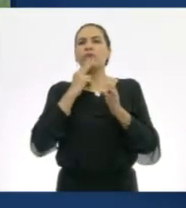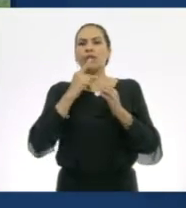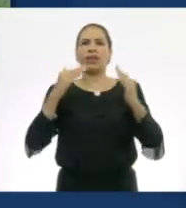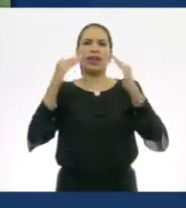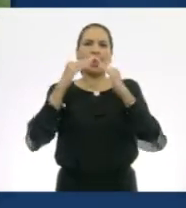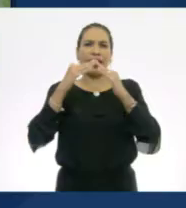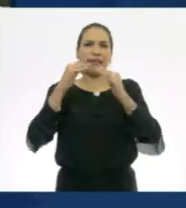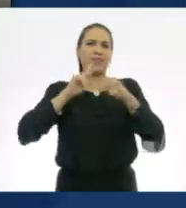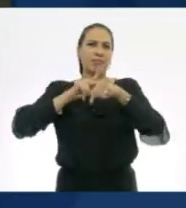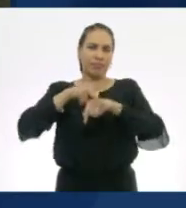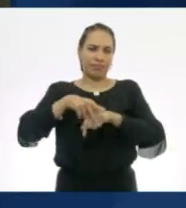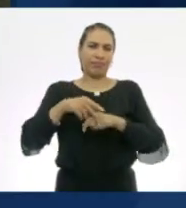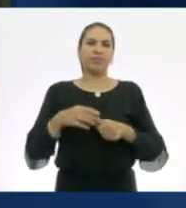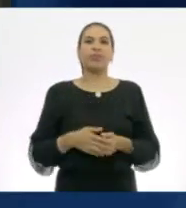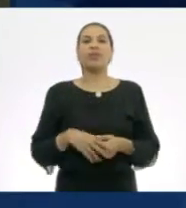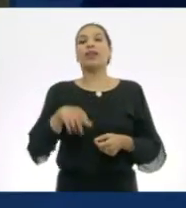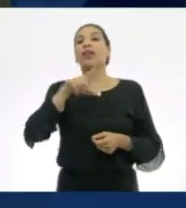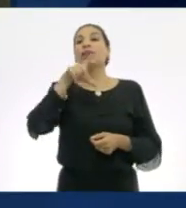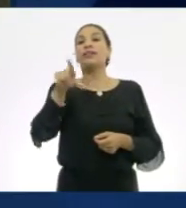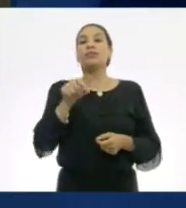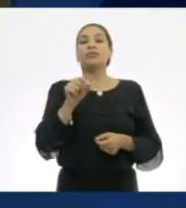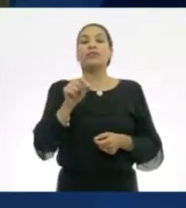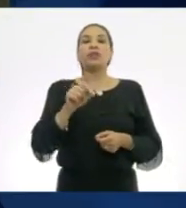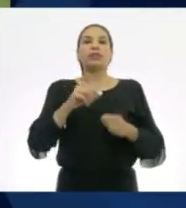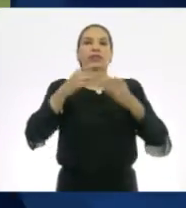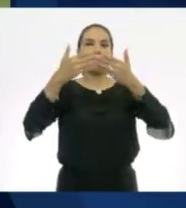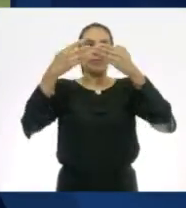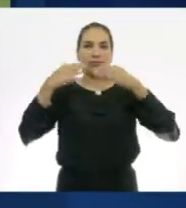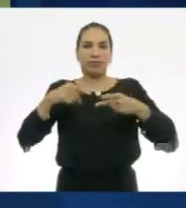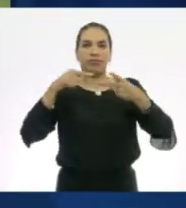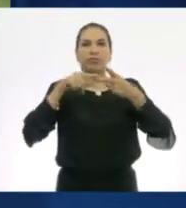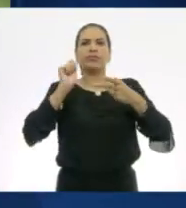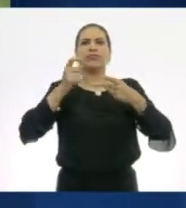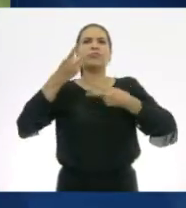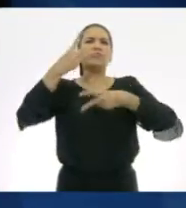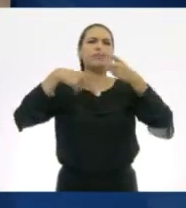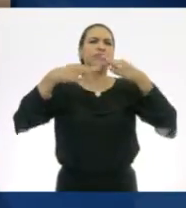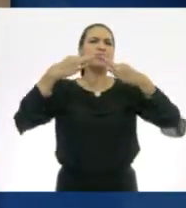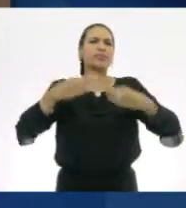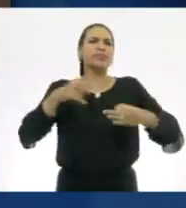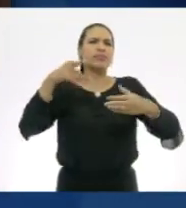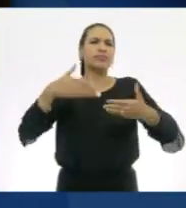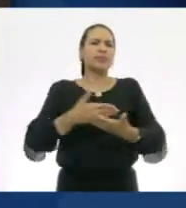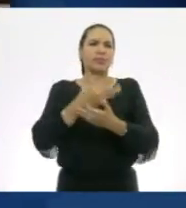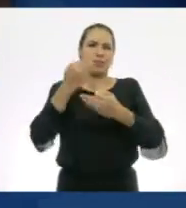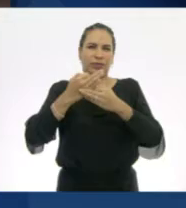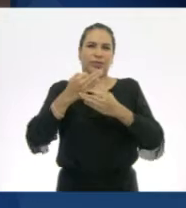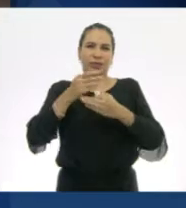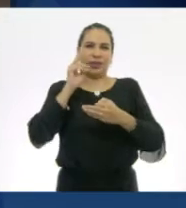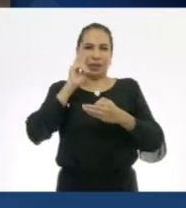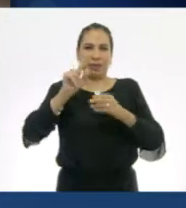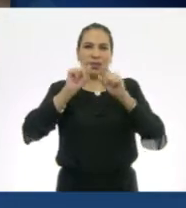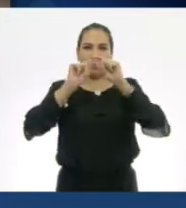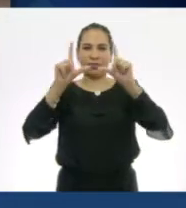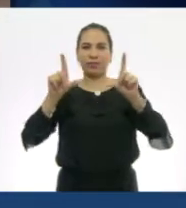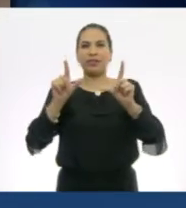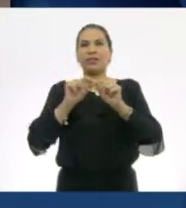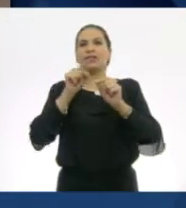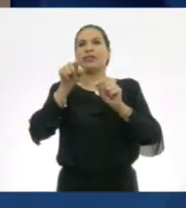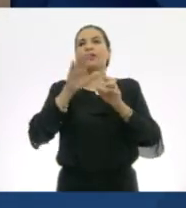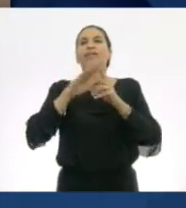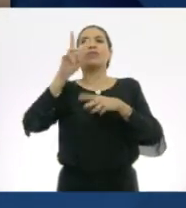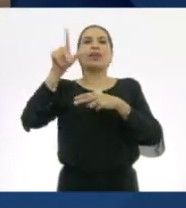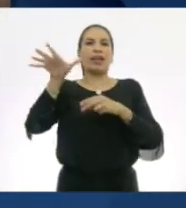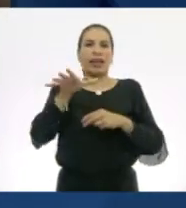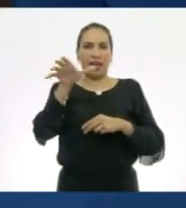vivienda. Después tenemos el subtema origen, que es el que yo anoté en el pizarrón hace un momento, que tenemos que fueron